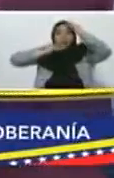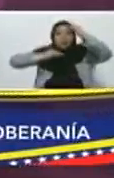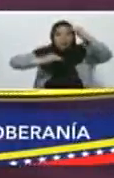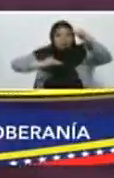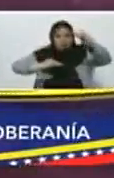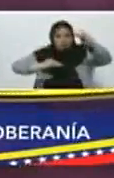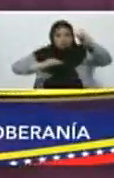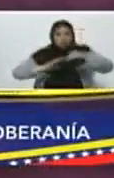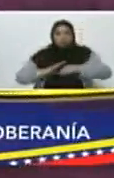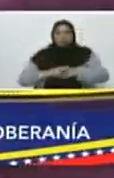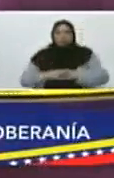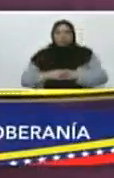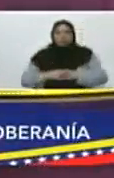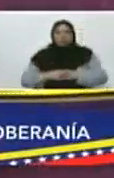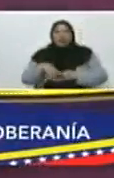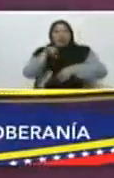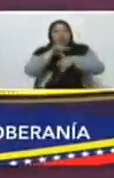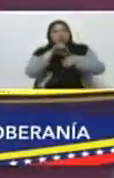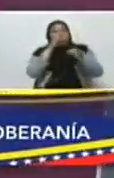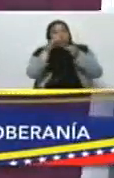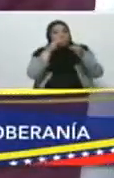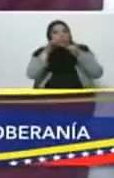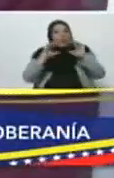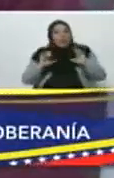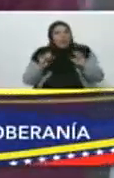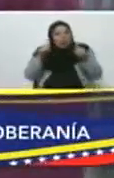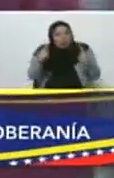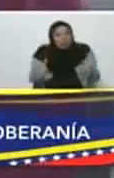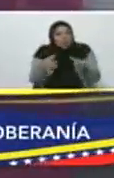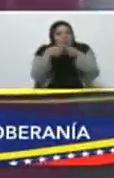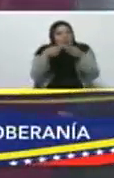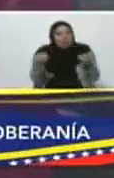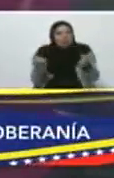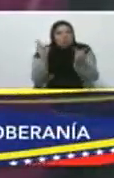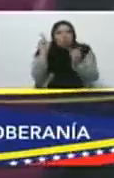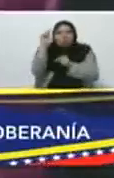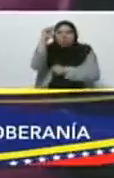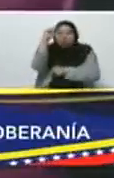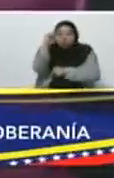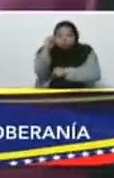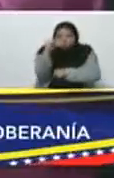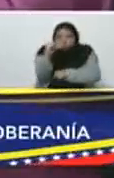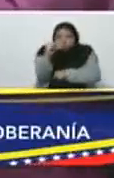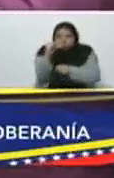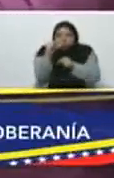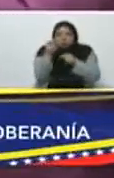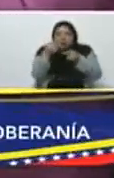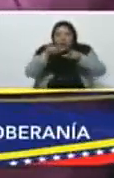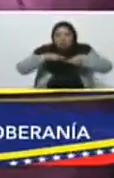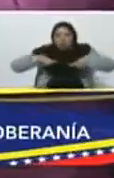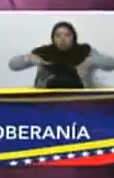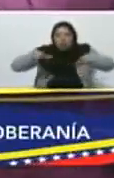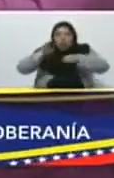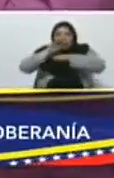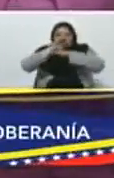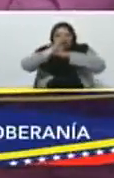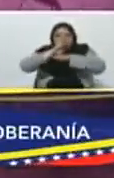células. Dice el doctor Cardier. Esto es una incubadora, ¿verdad?